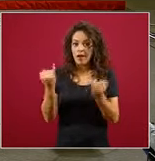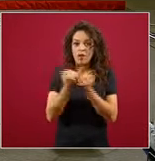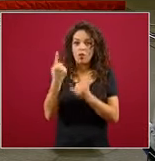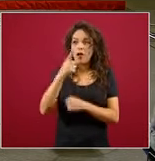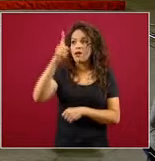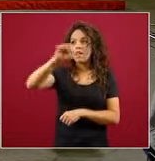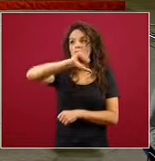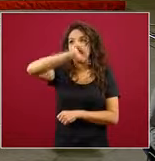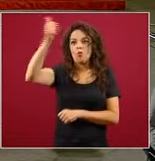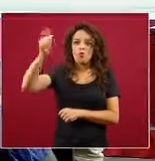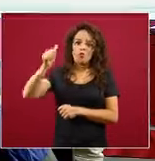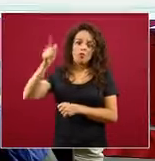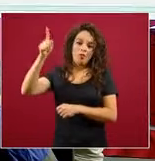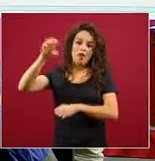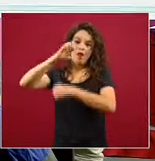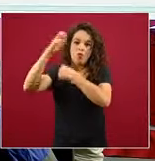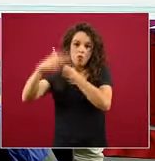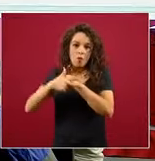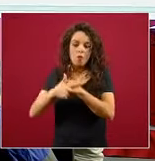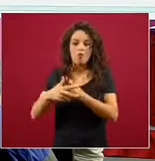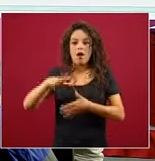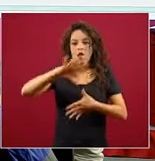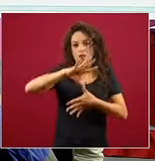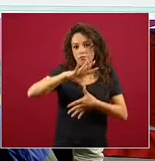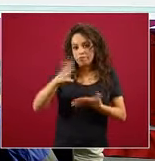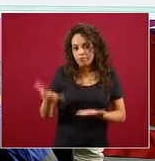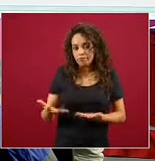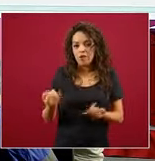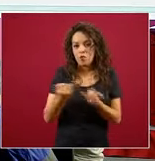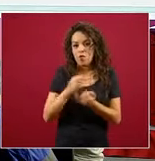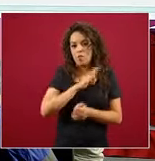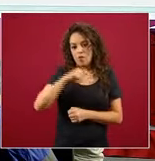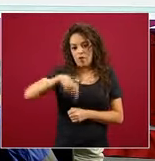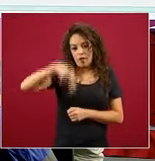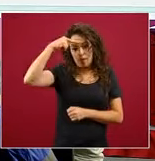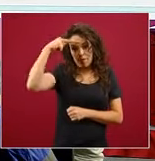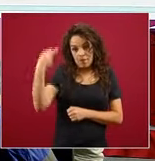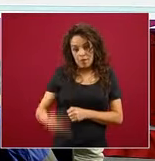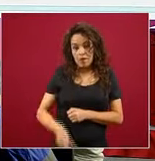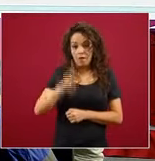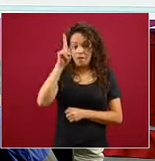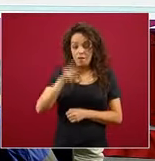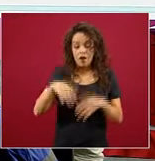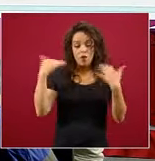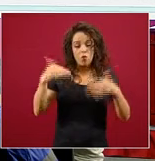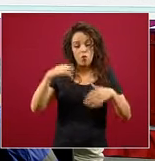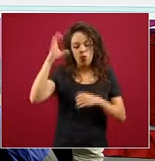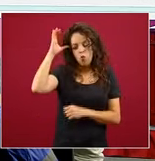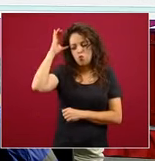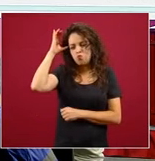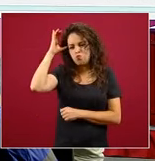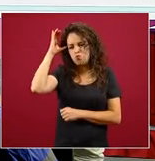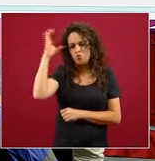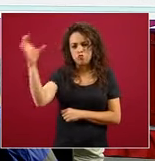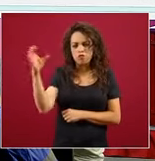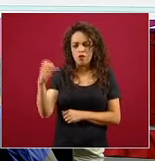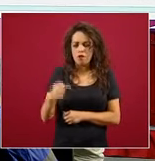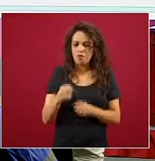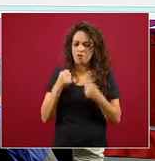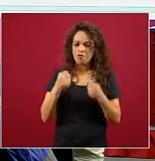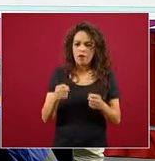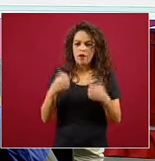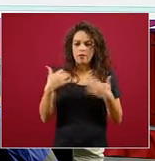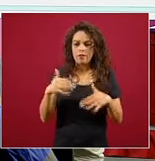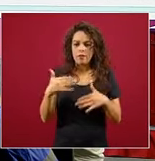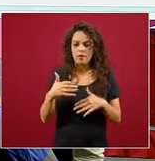Dado que esta catástrofe, realmente podemos decir global, se ha tomado a